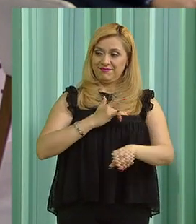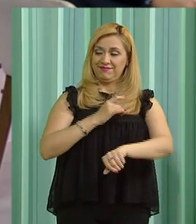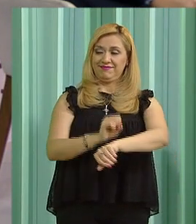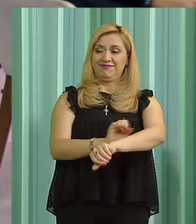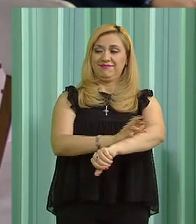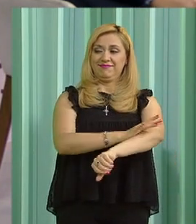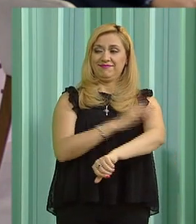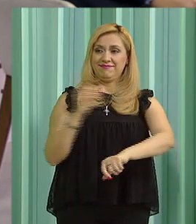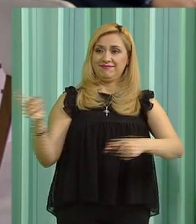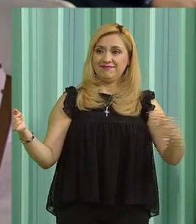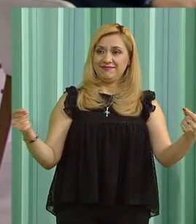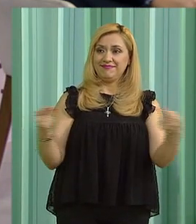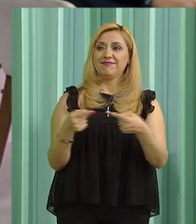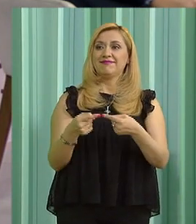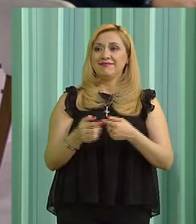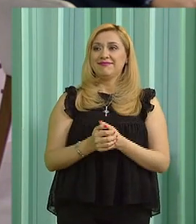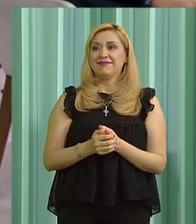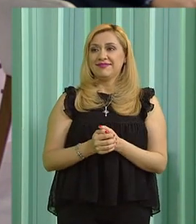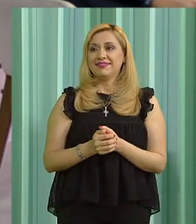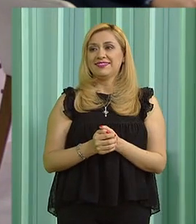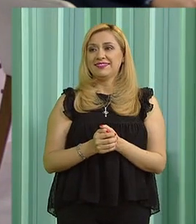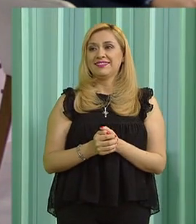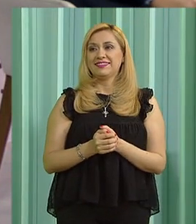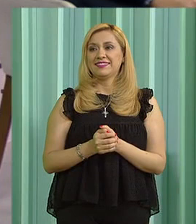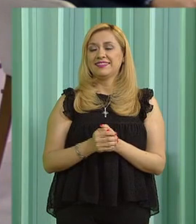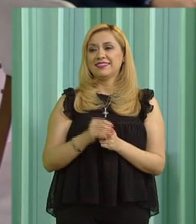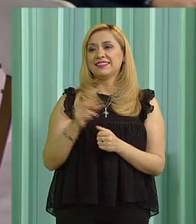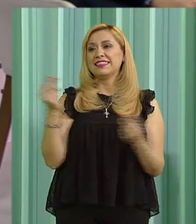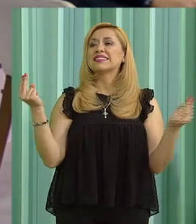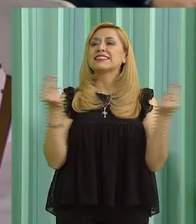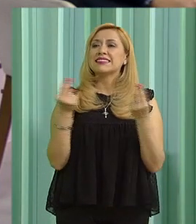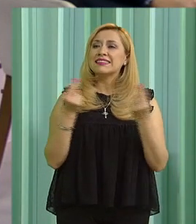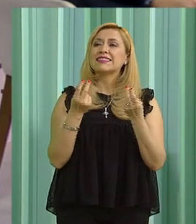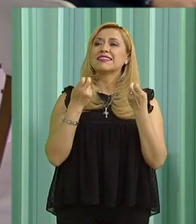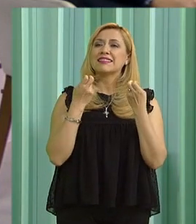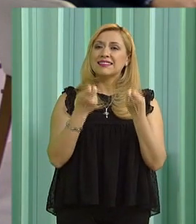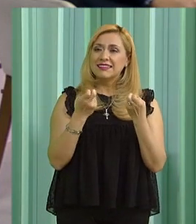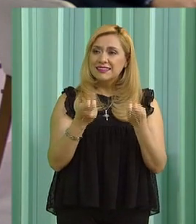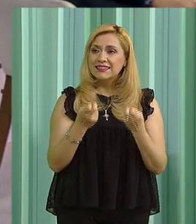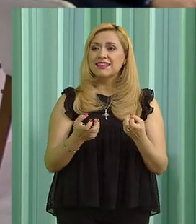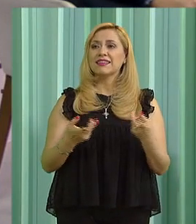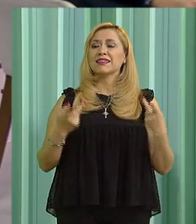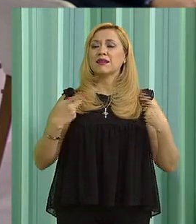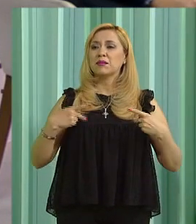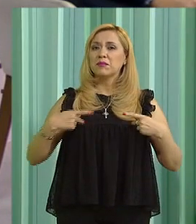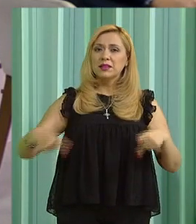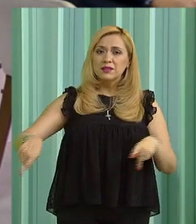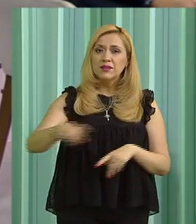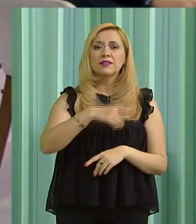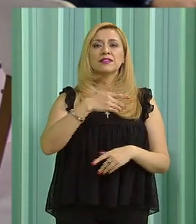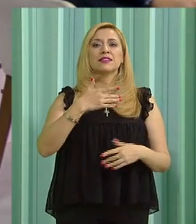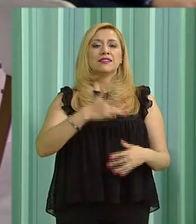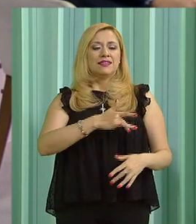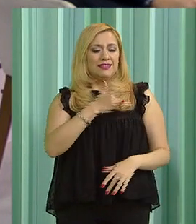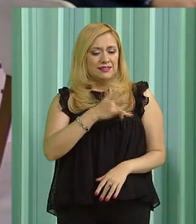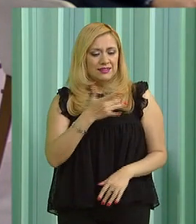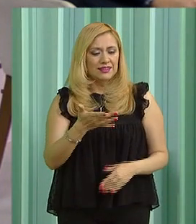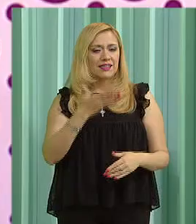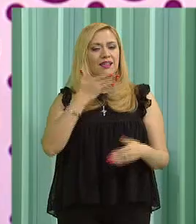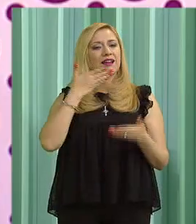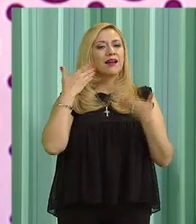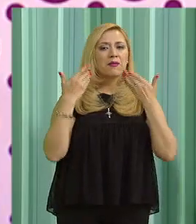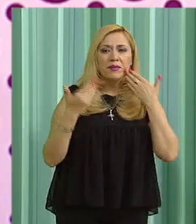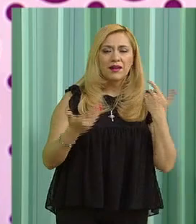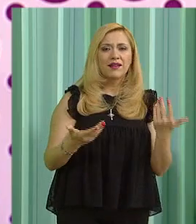particular, vemos que te estás poniendo muy sensible, y eso es lo que necesitamos, o sea, sociedades que sean empáticas, que sean solidarias,